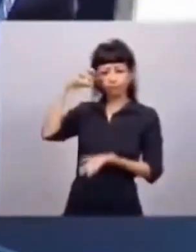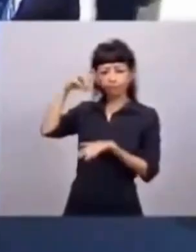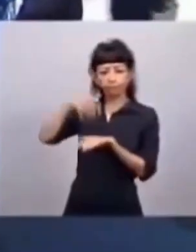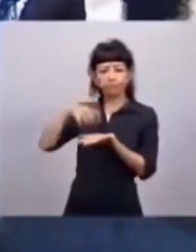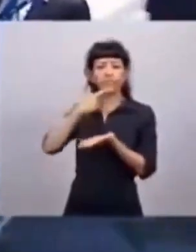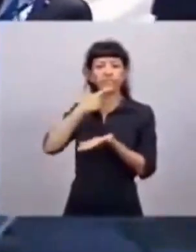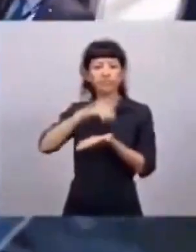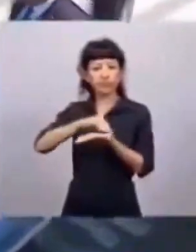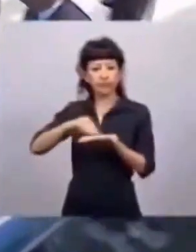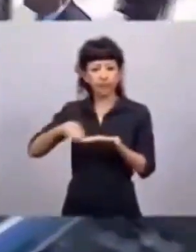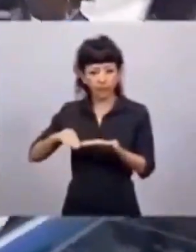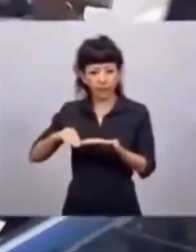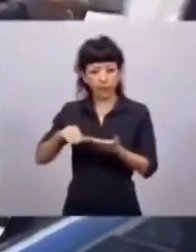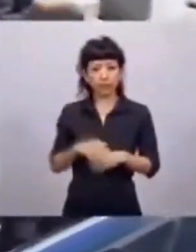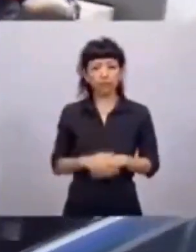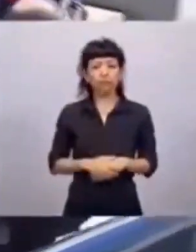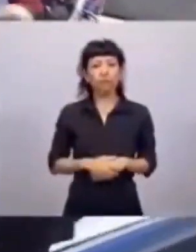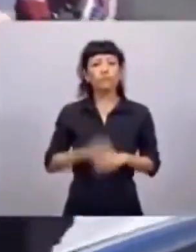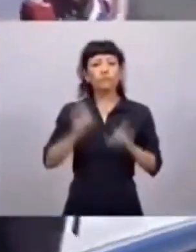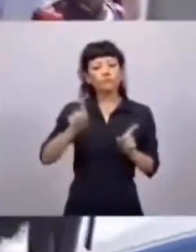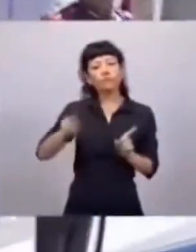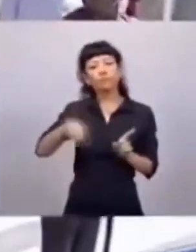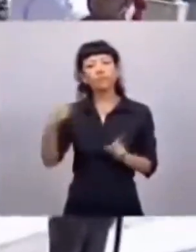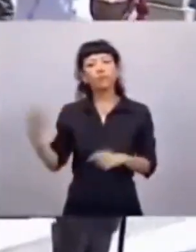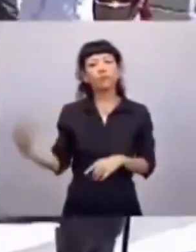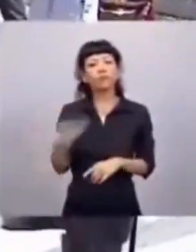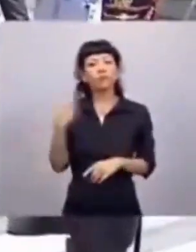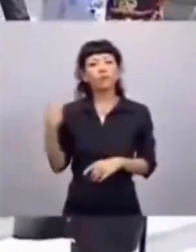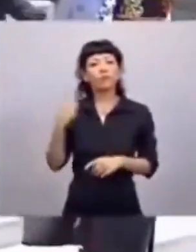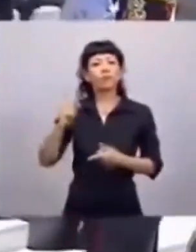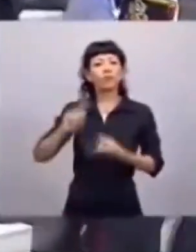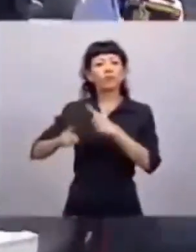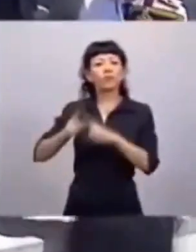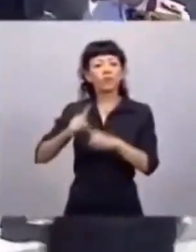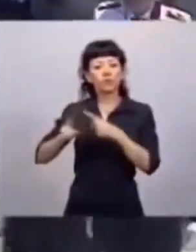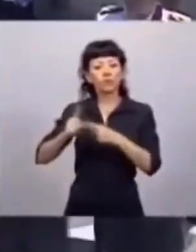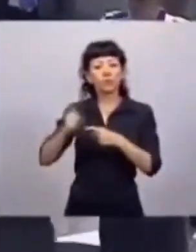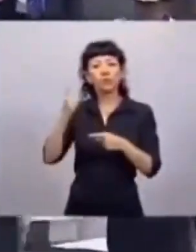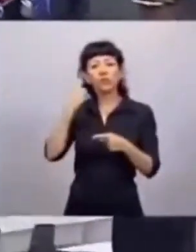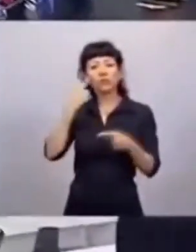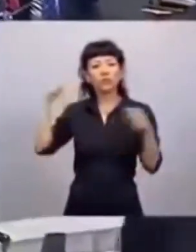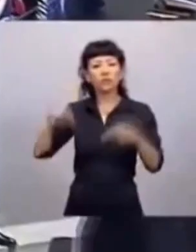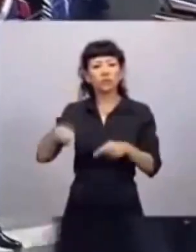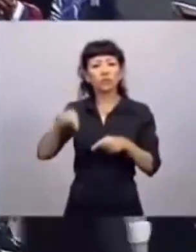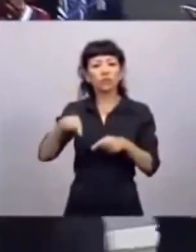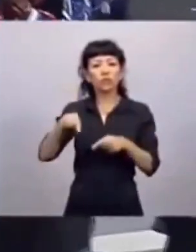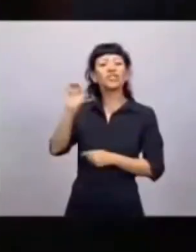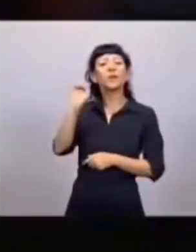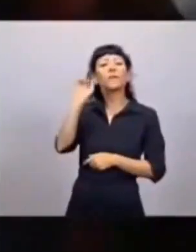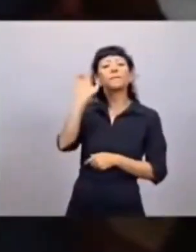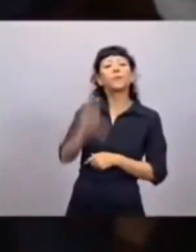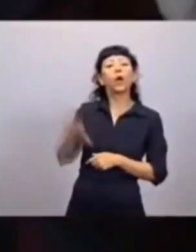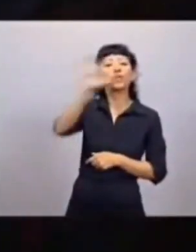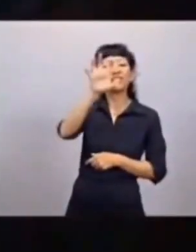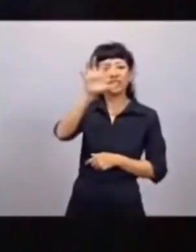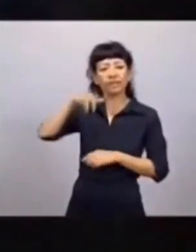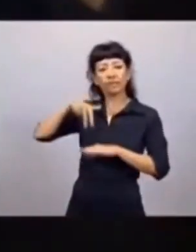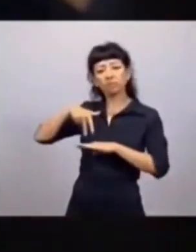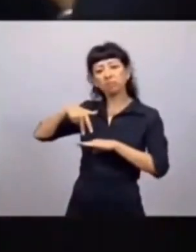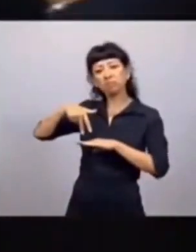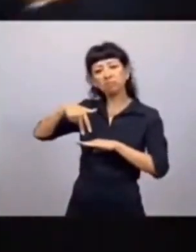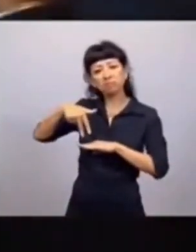apenas han tenido impacto discernible en el panorama político económico y social incierto